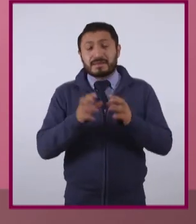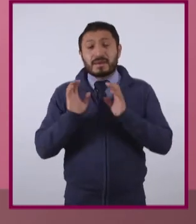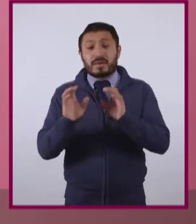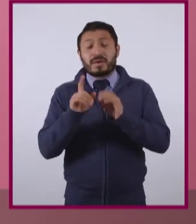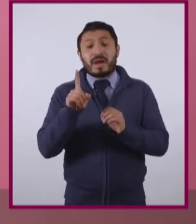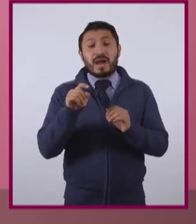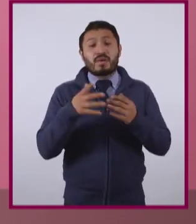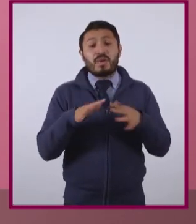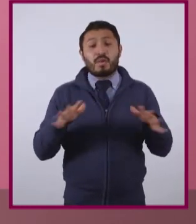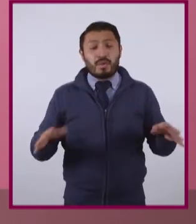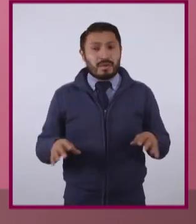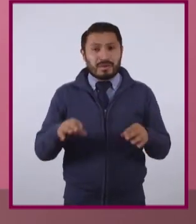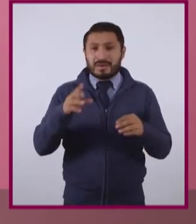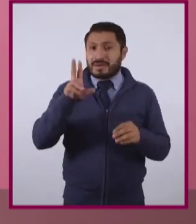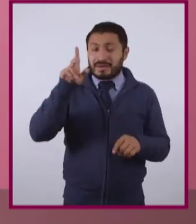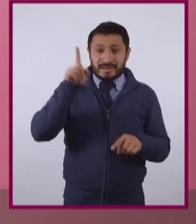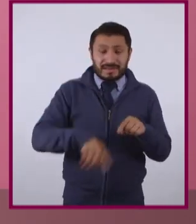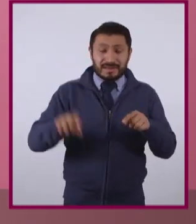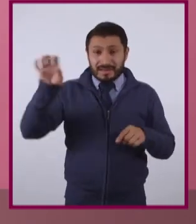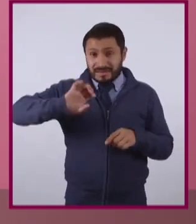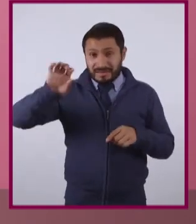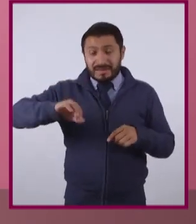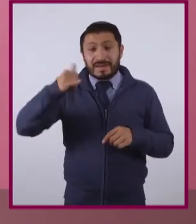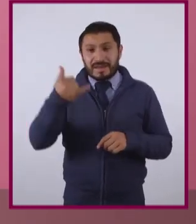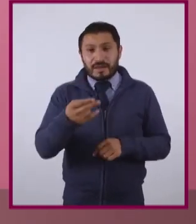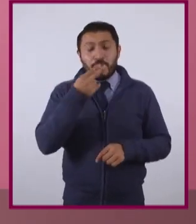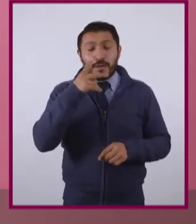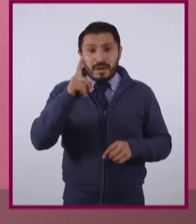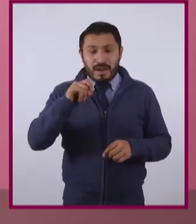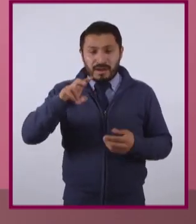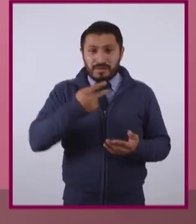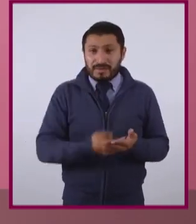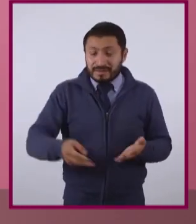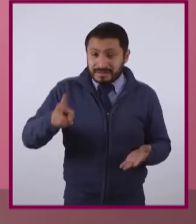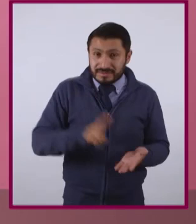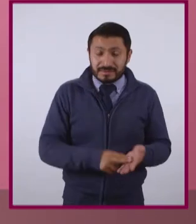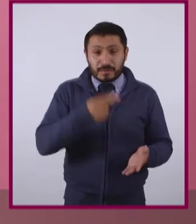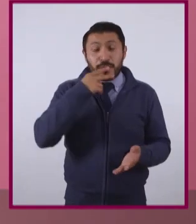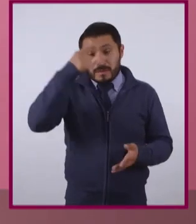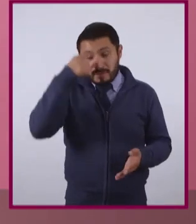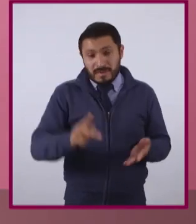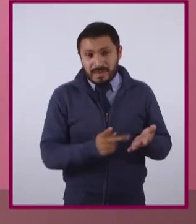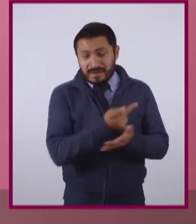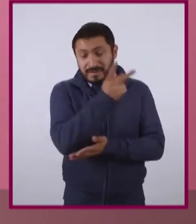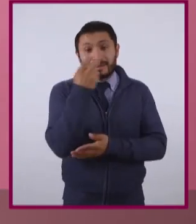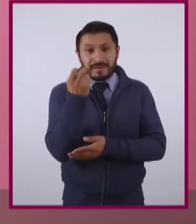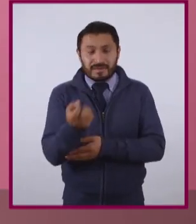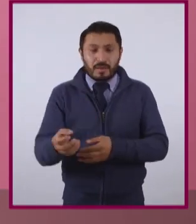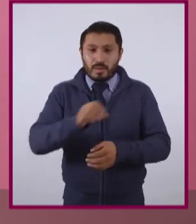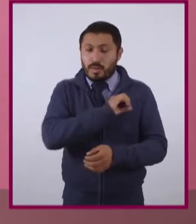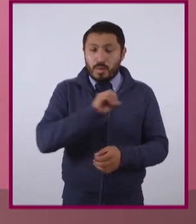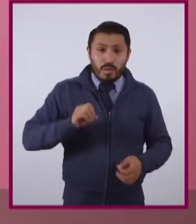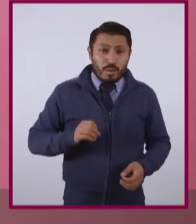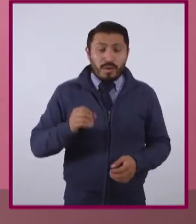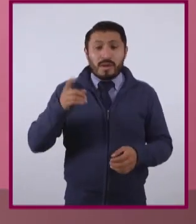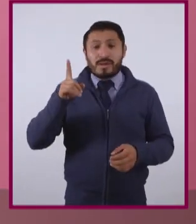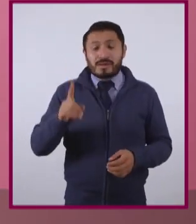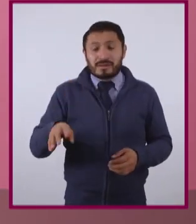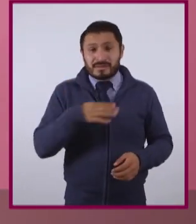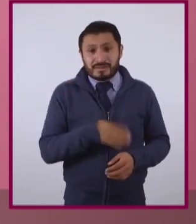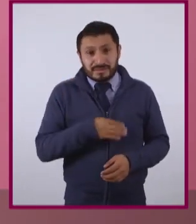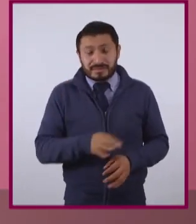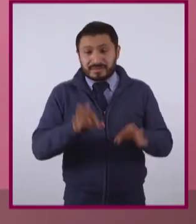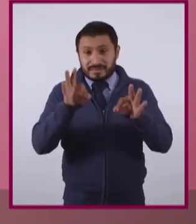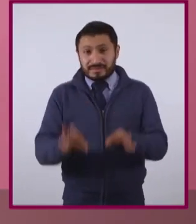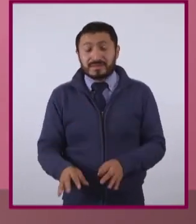mar, desalinizada, y el uso de agua reciclada para sus cultivos. Ahí es obligatorio el uso de inodoros eficientes y se han fijado